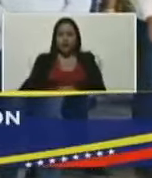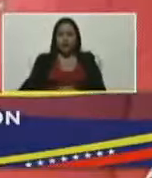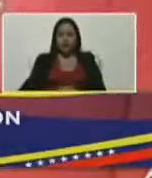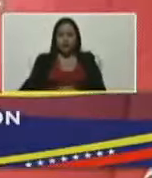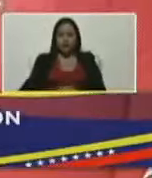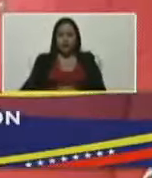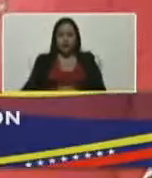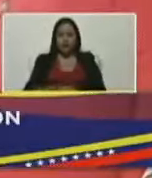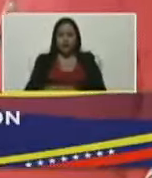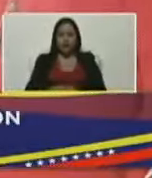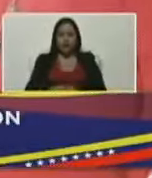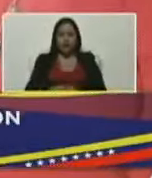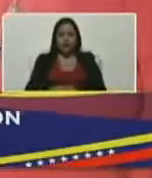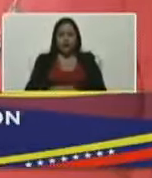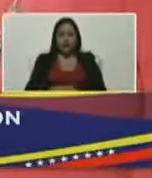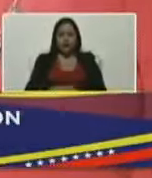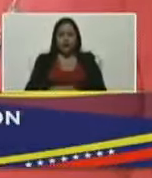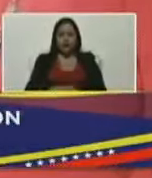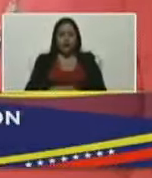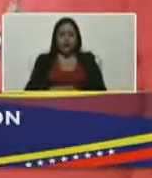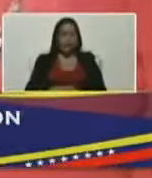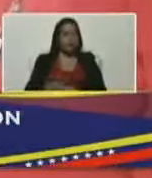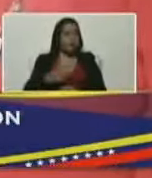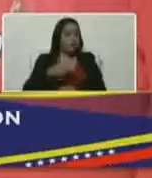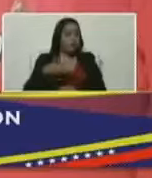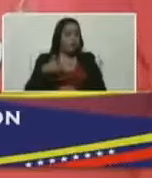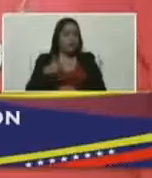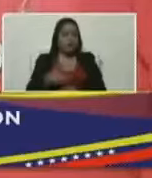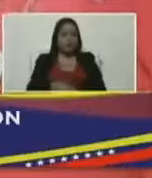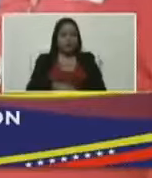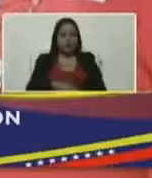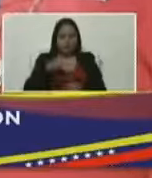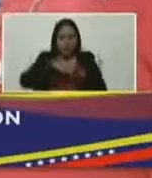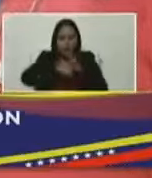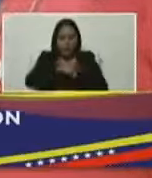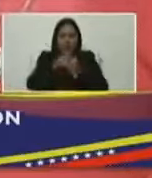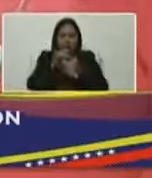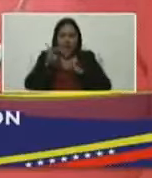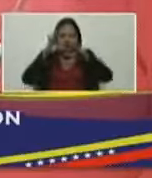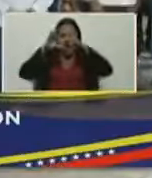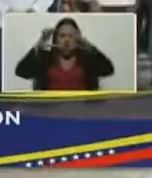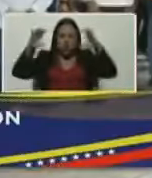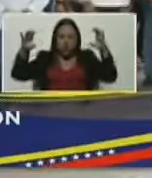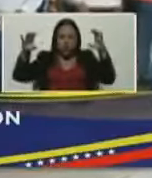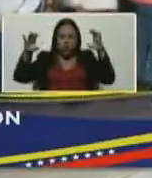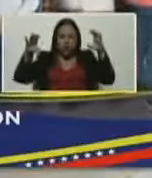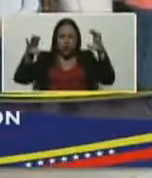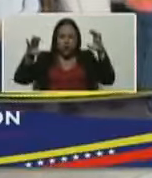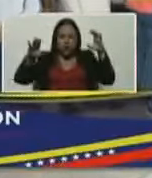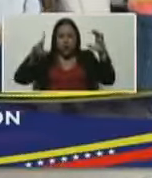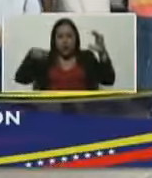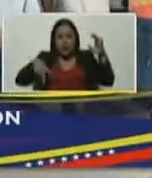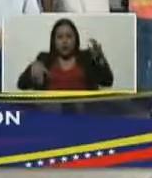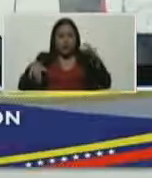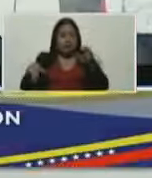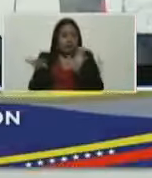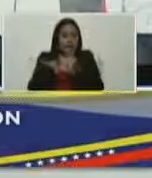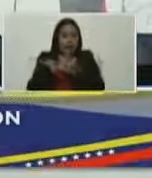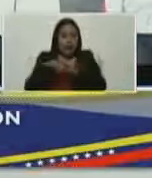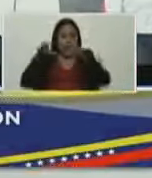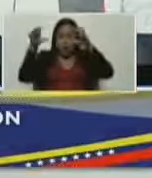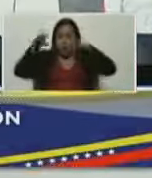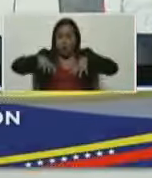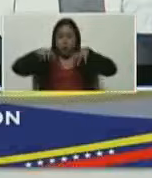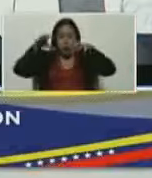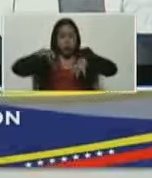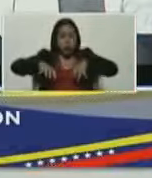espectacular. Cuando llegamos, estaba una nube y estaba a punto de caer un palo de